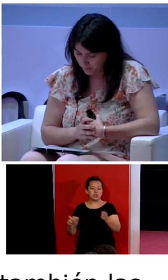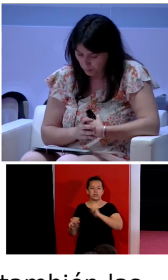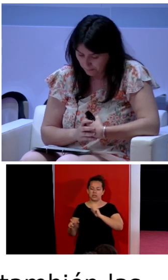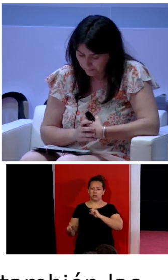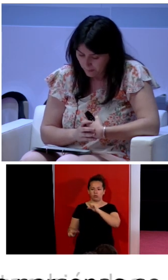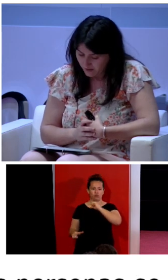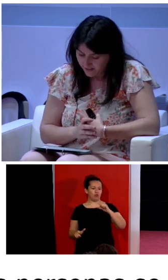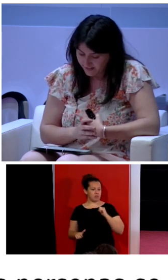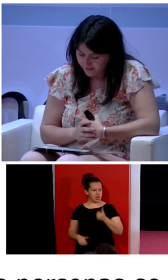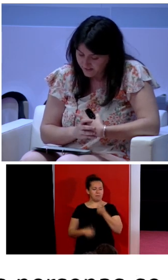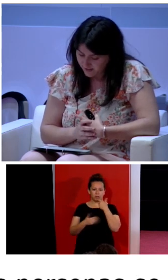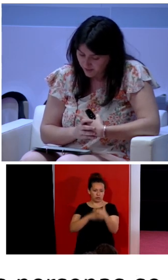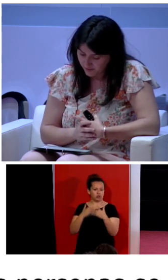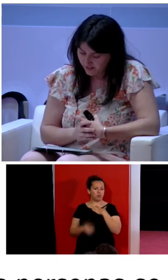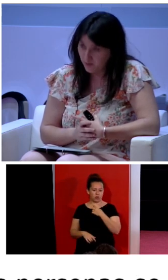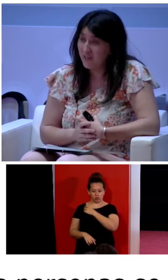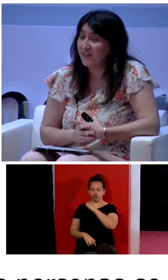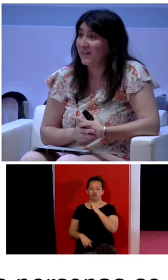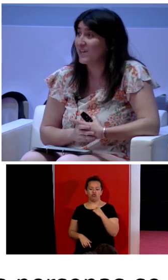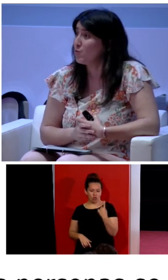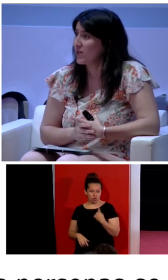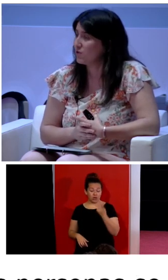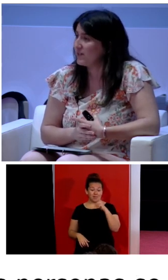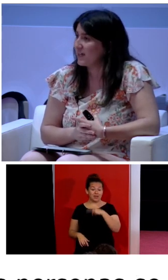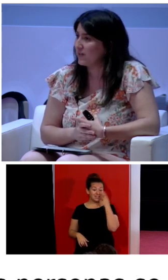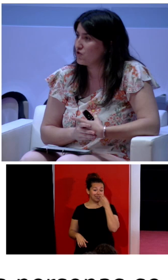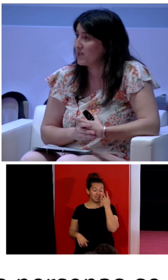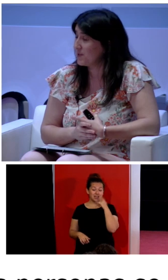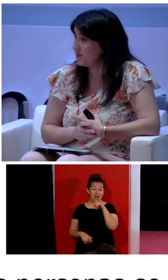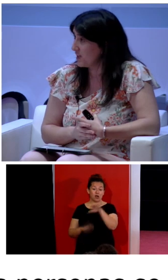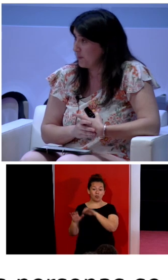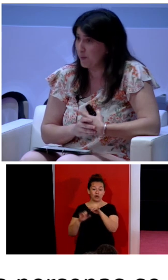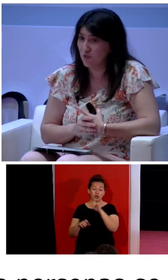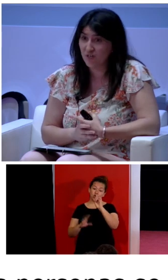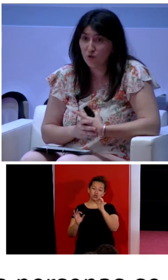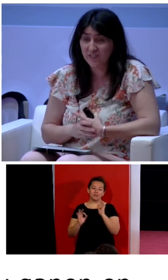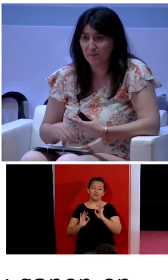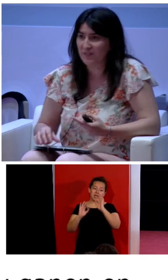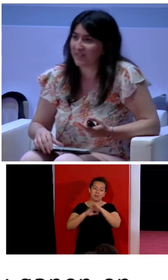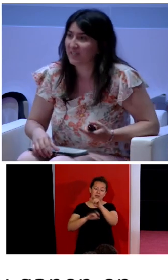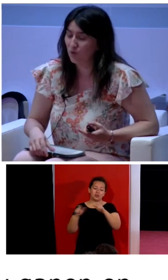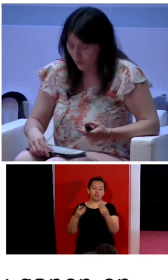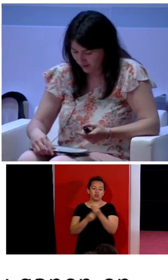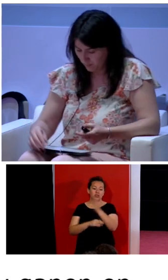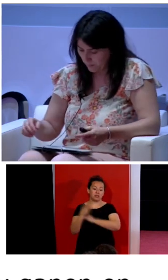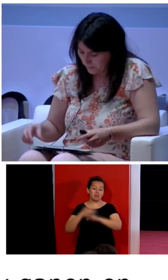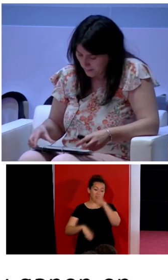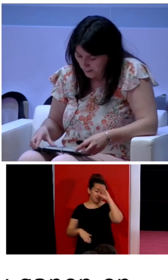autonomía. Y sería interesante también, además, que en aquellas convocatorias que no son específicas para personas con discapacidad